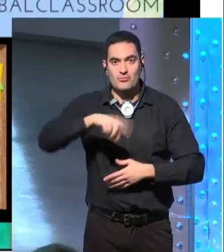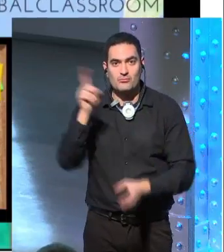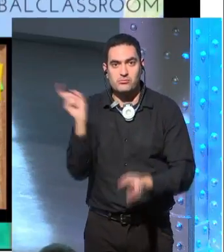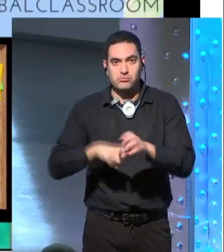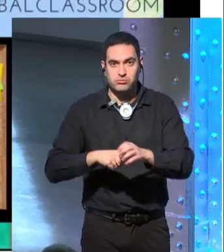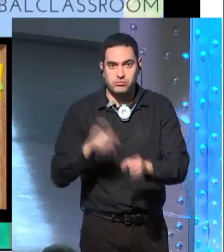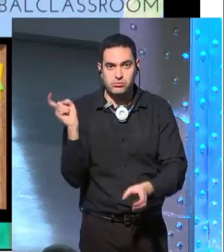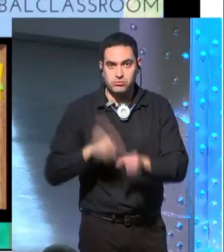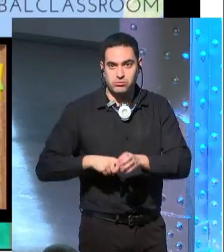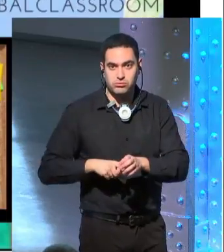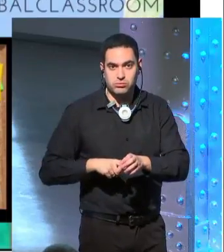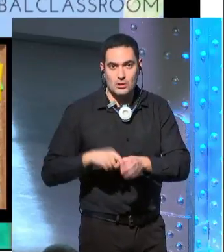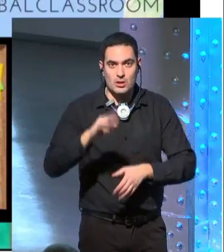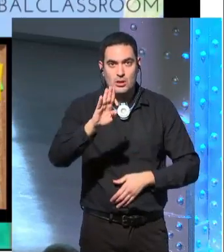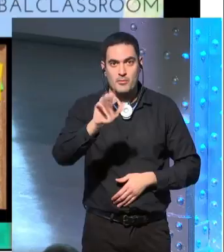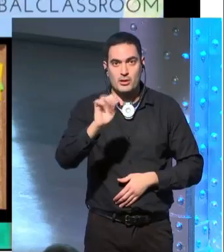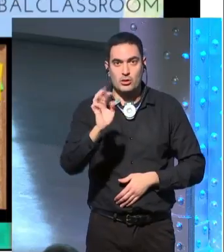la Escapeathon.